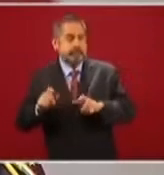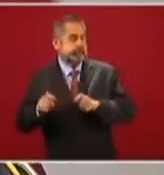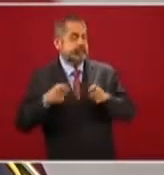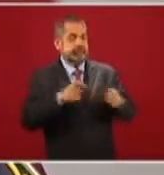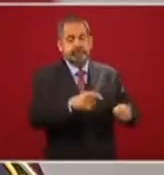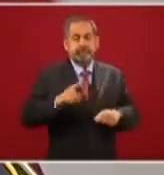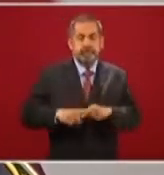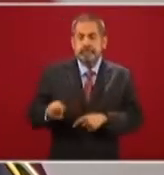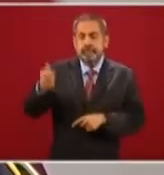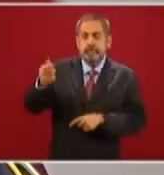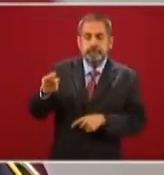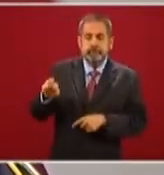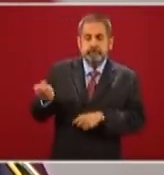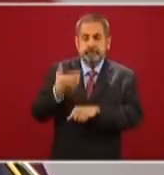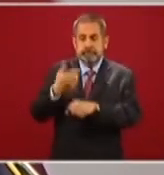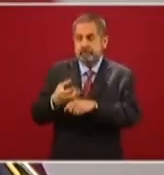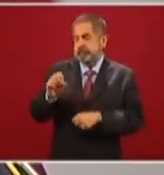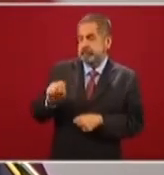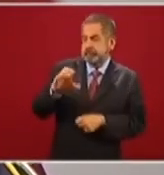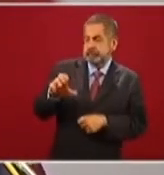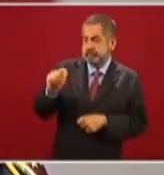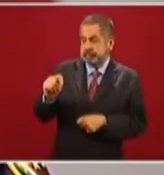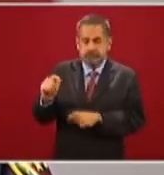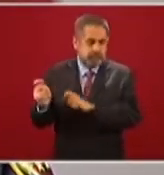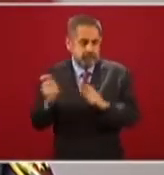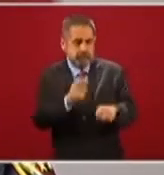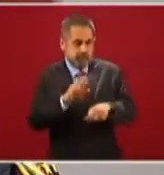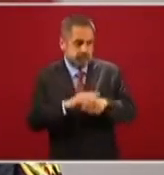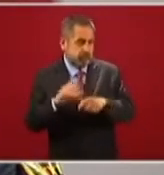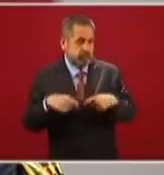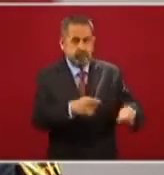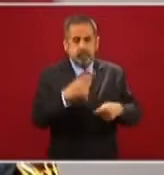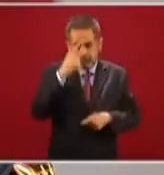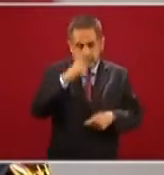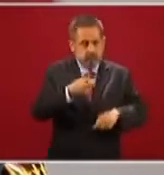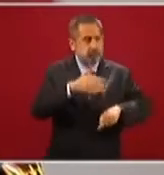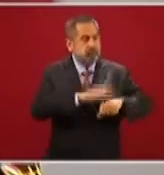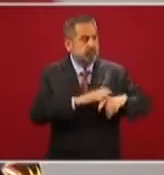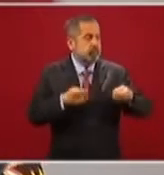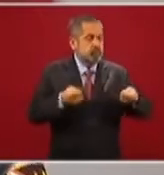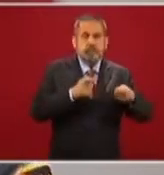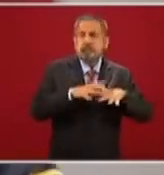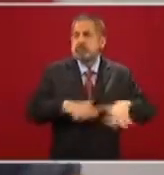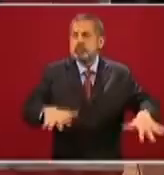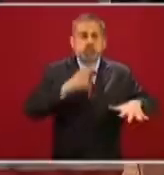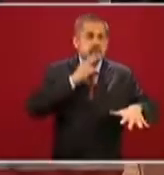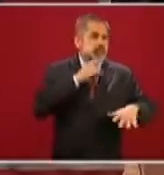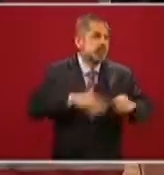parte de la Secretaría de Comunicaciones y Transportes para la administración, operación y explotación.